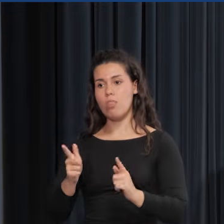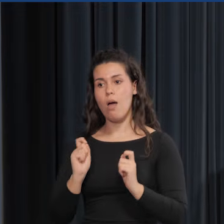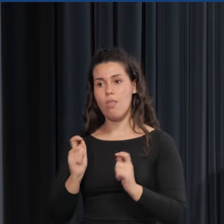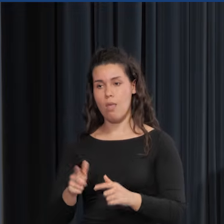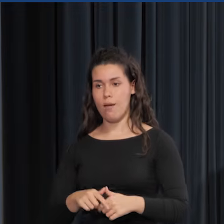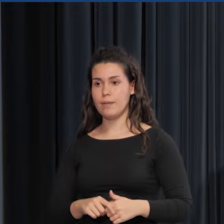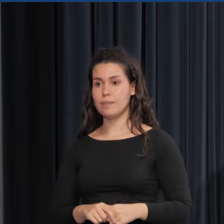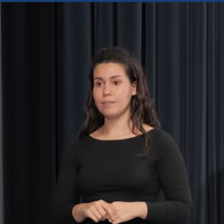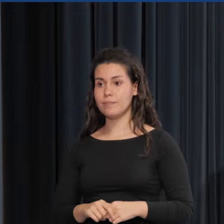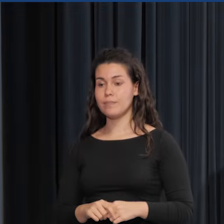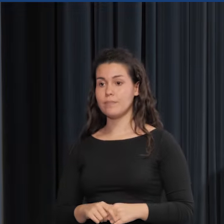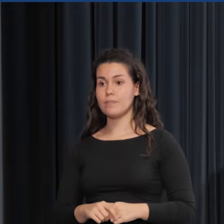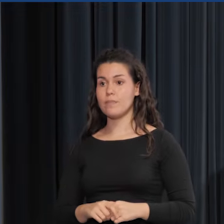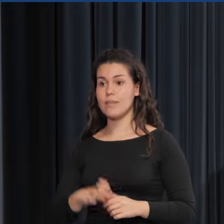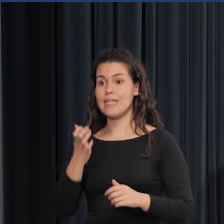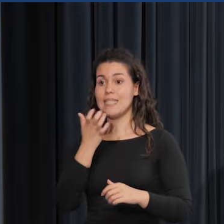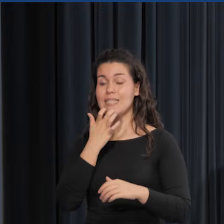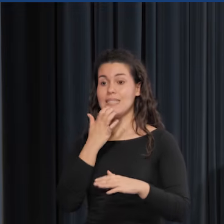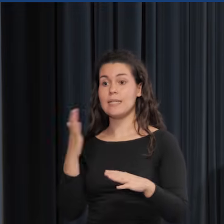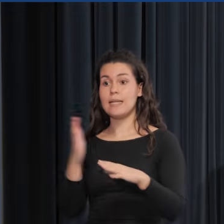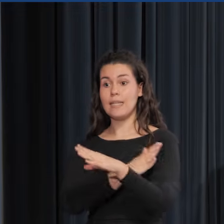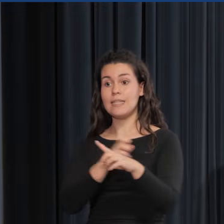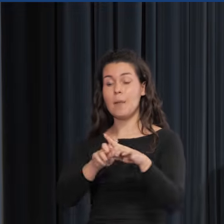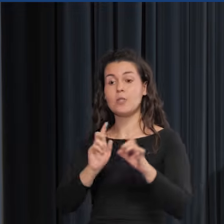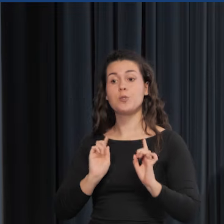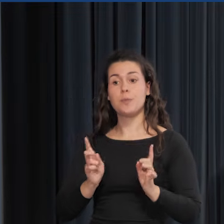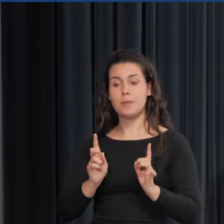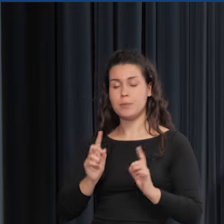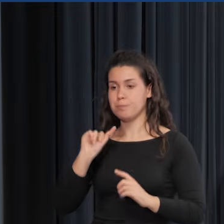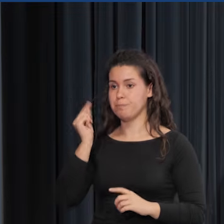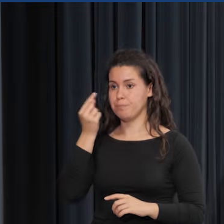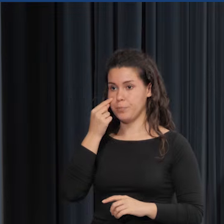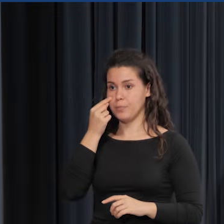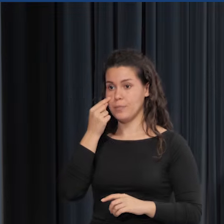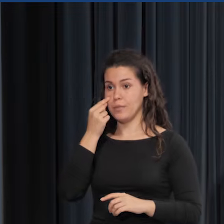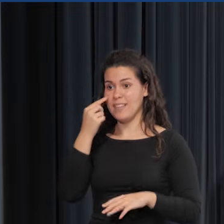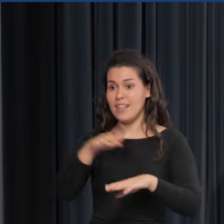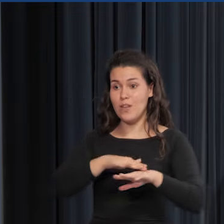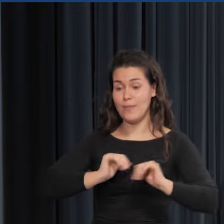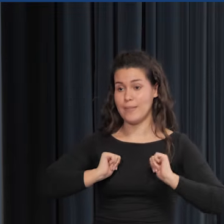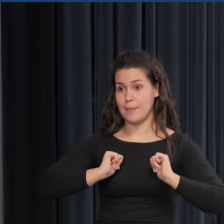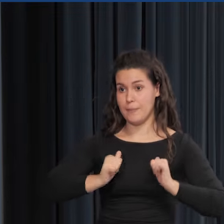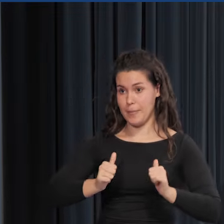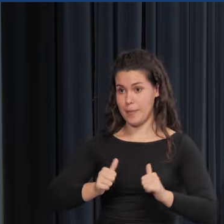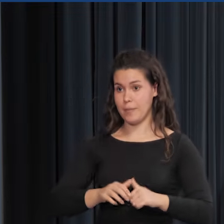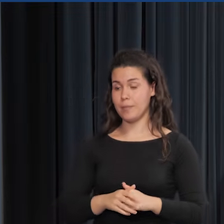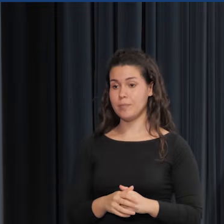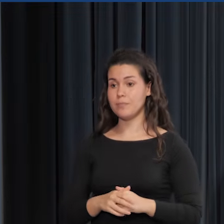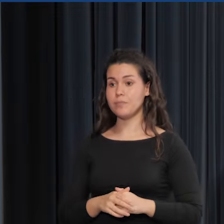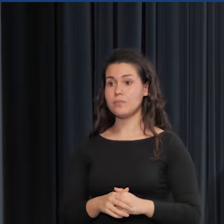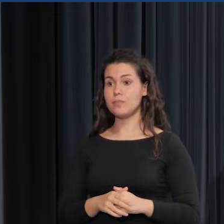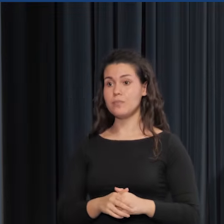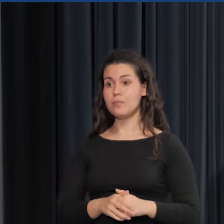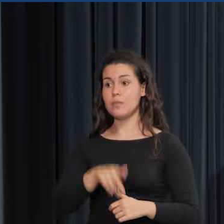en consideración estos aspectos preventivos desde las concepciones iniciales, o sea, desde que el promotor toma